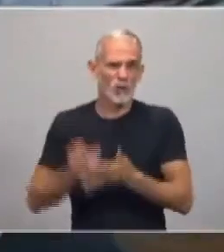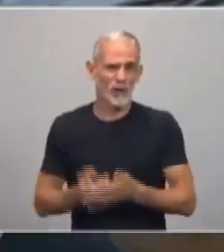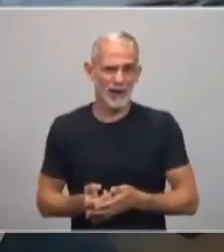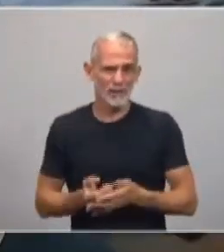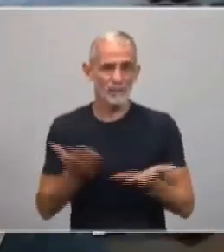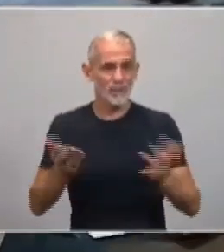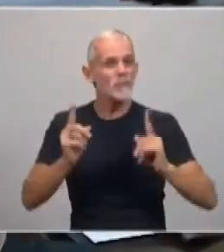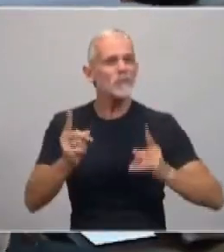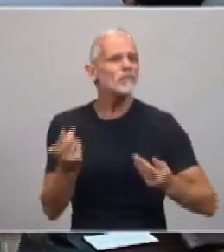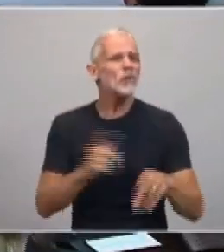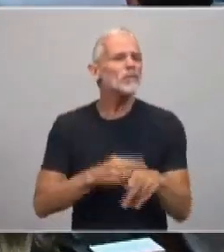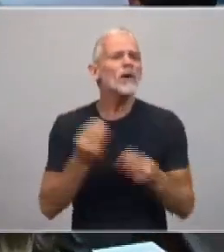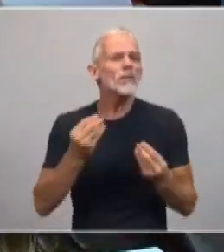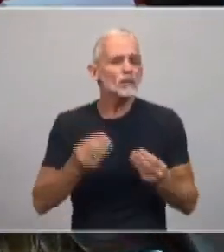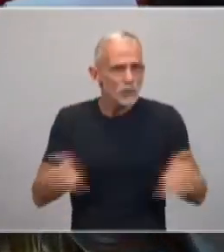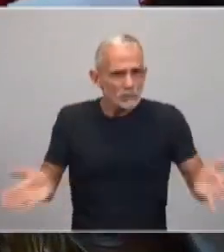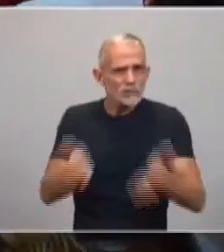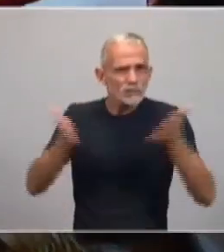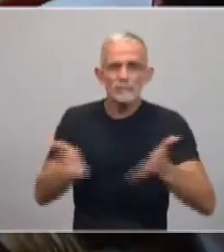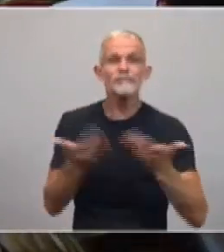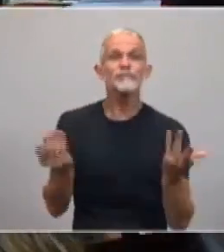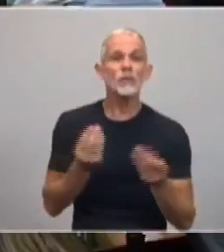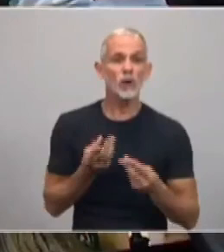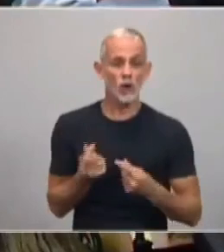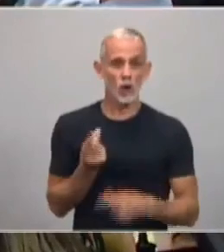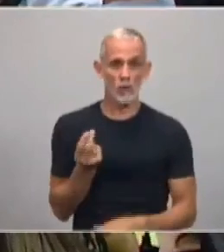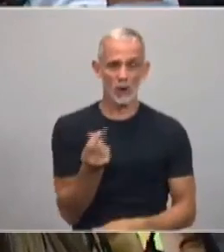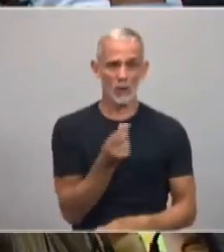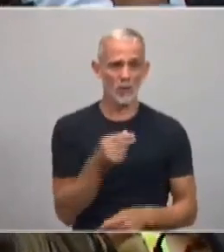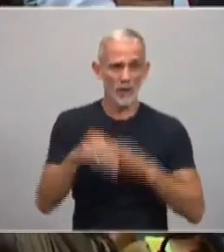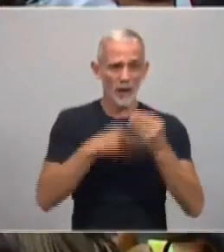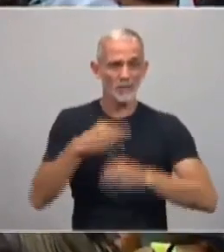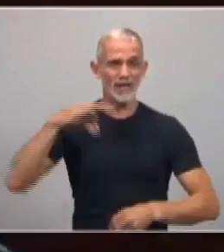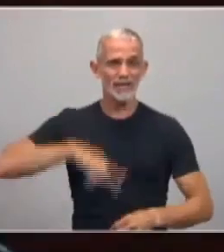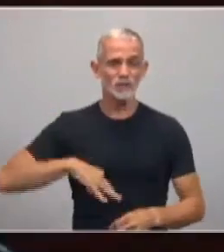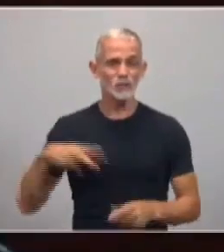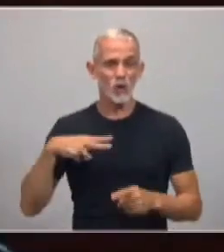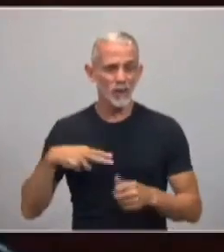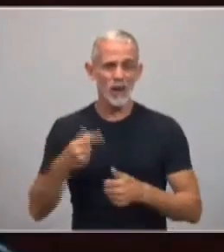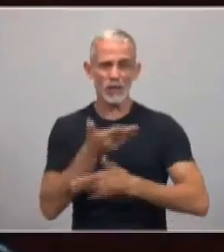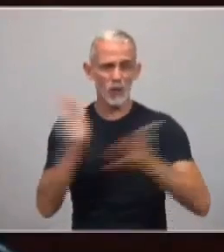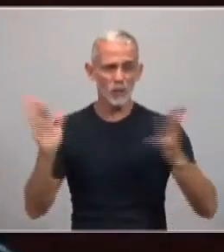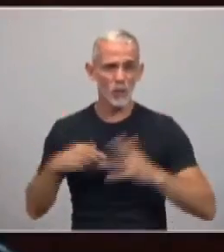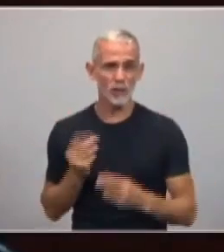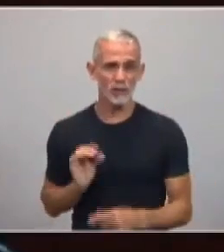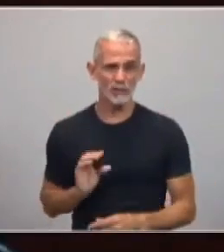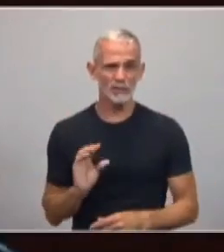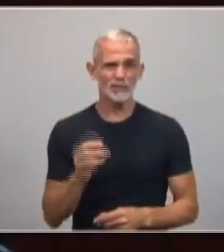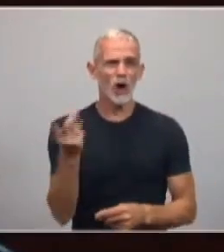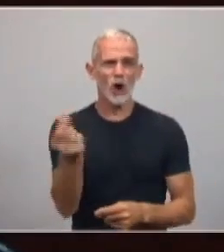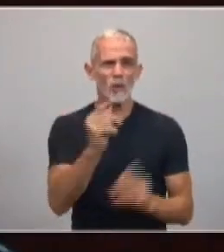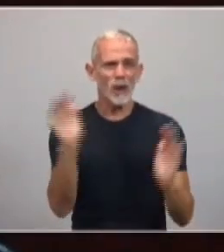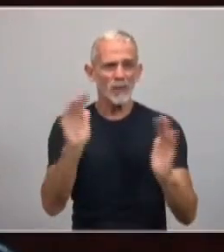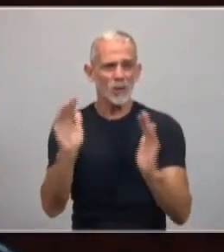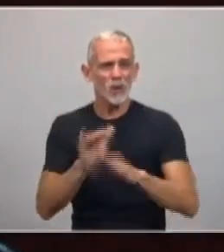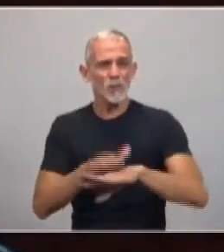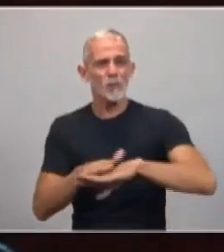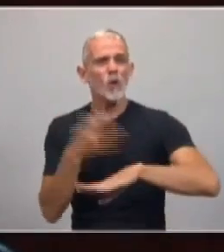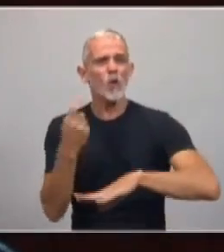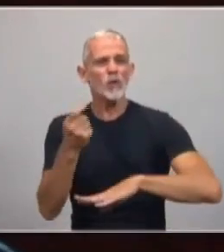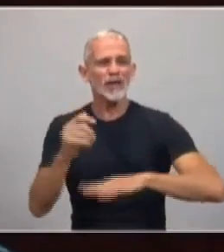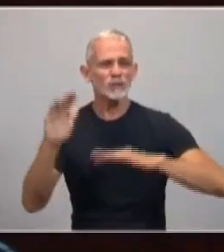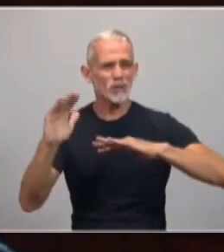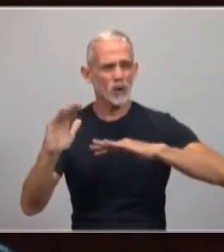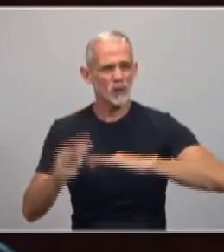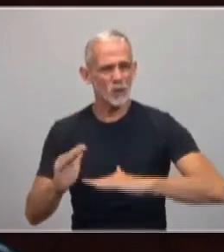Mientras tanto, se fomentó la pérdida de poder de compra de salarios privados, públicos, de salarios mínimos y de